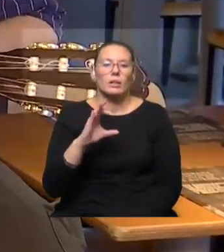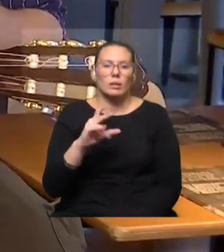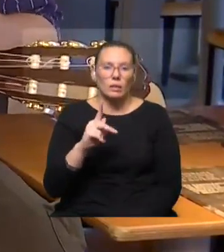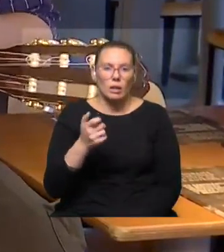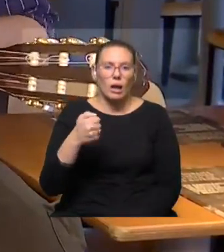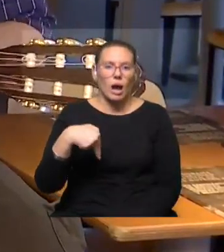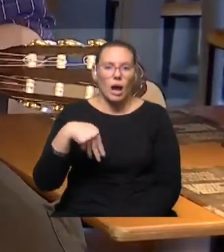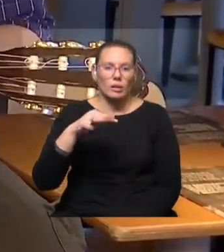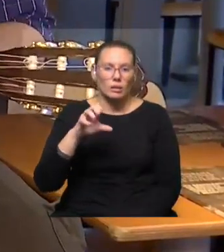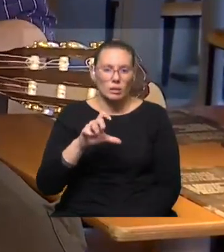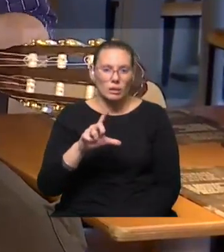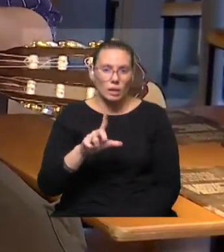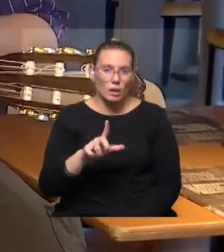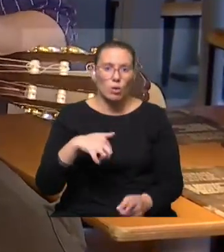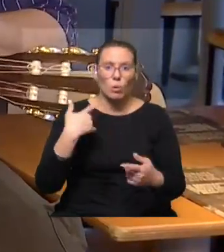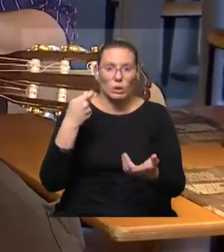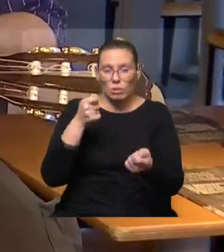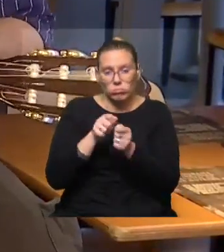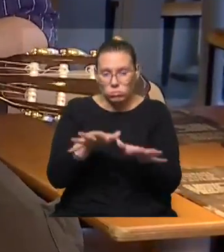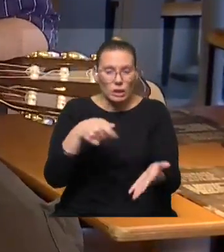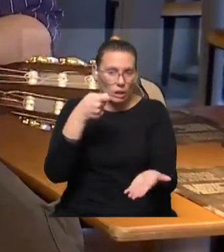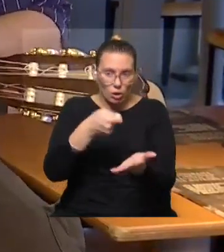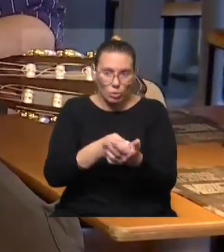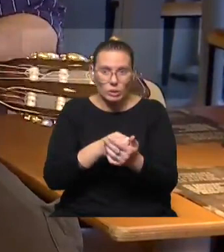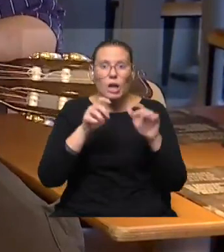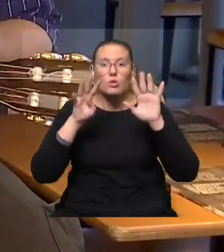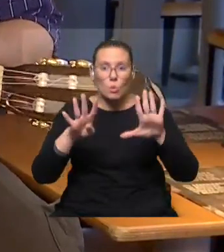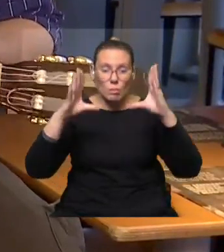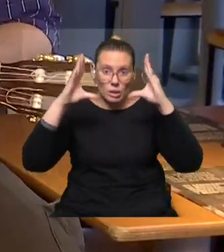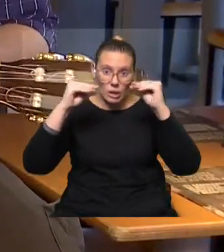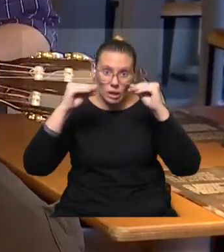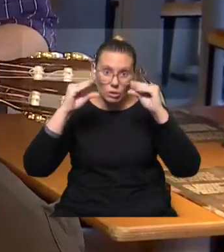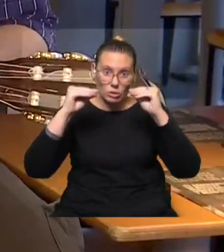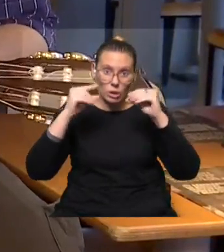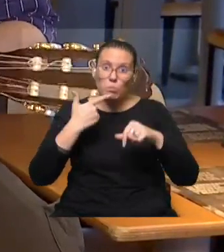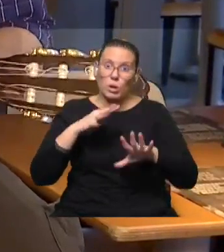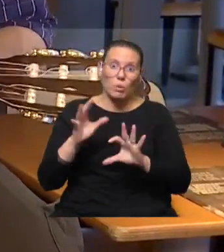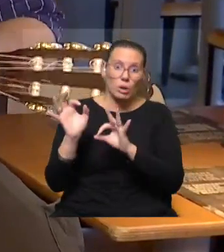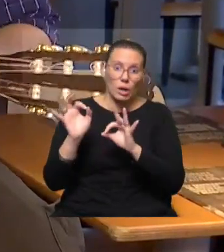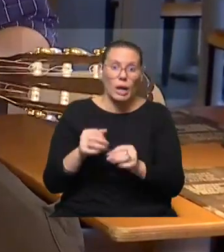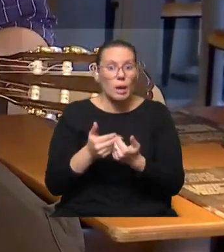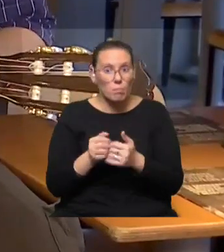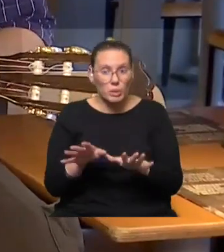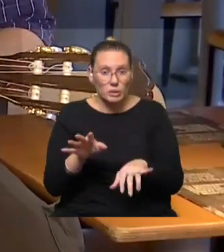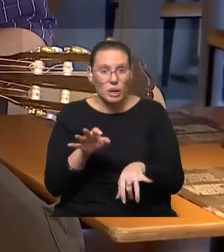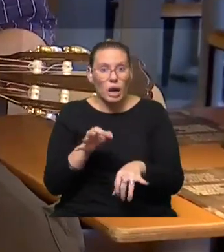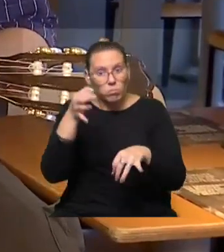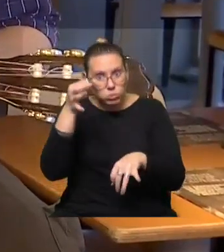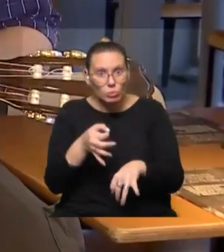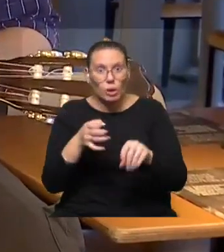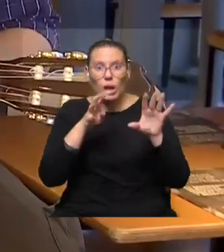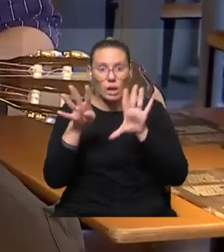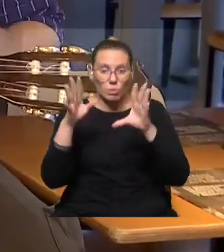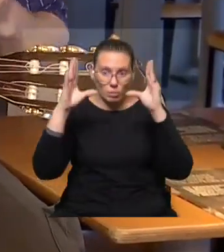este pueden adquirir las 21 horas por la duda que no vayan a llegar este muy sobre la hora arranca puntual 21 horas este